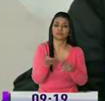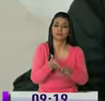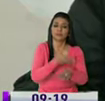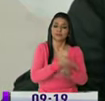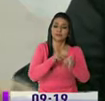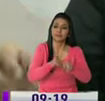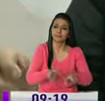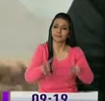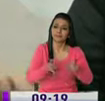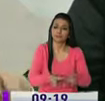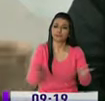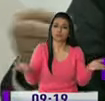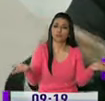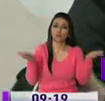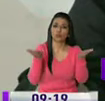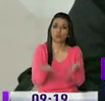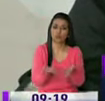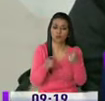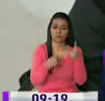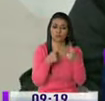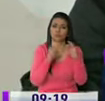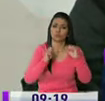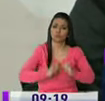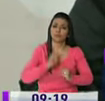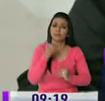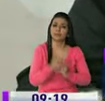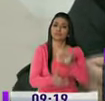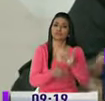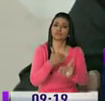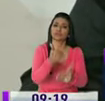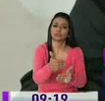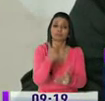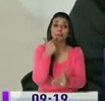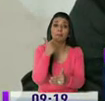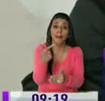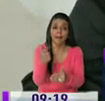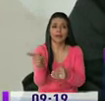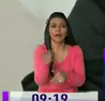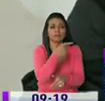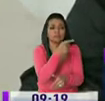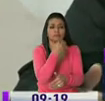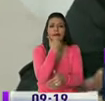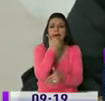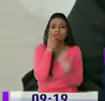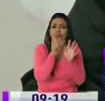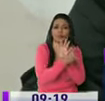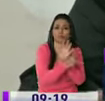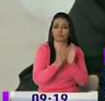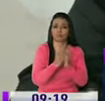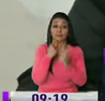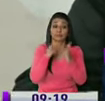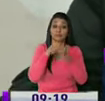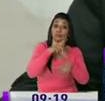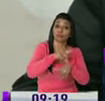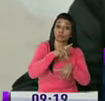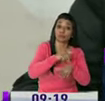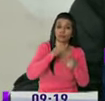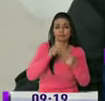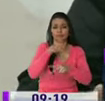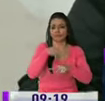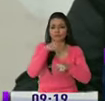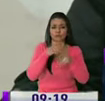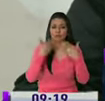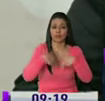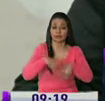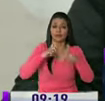de pares, que se convierte en un recurso de procedibilidad para la instrucción fiscal. Es decir, los médicos y profesionales de la salud